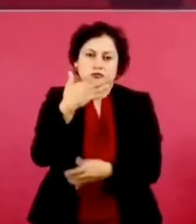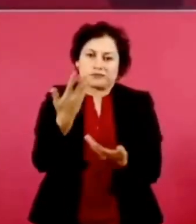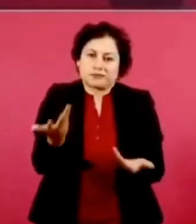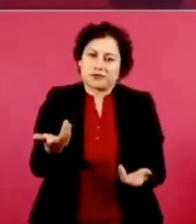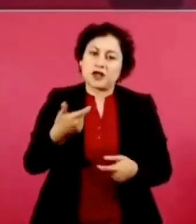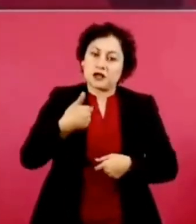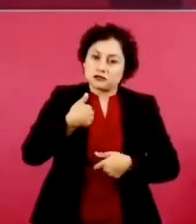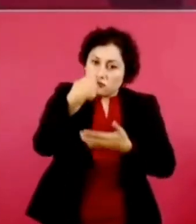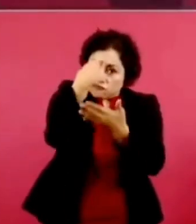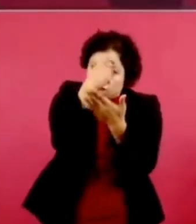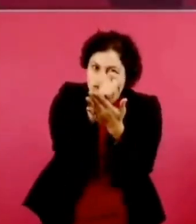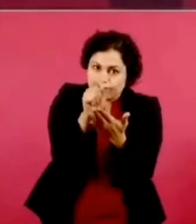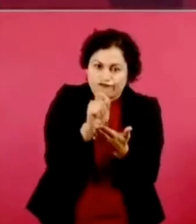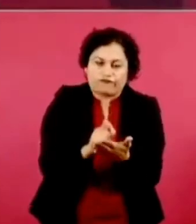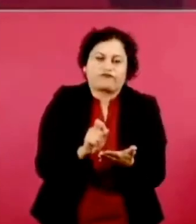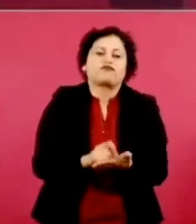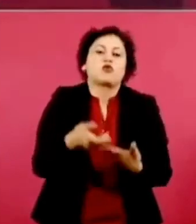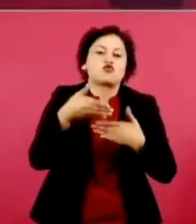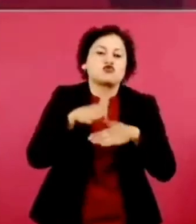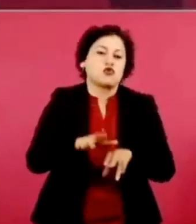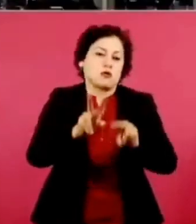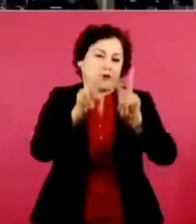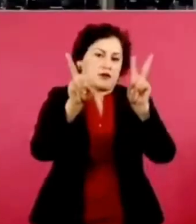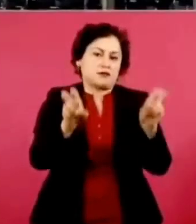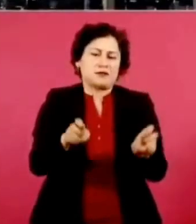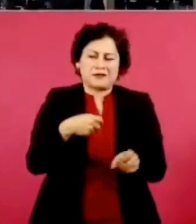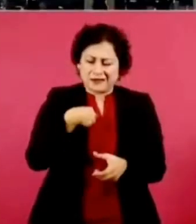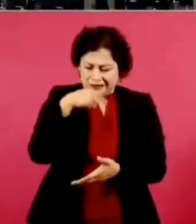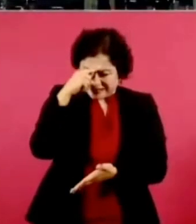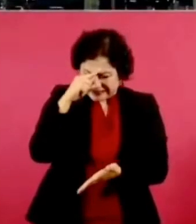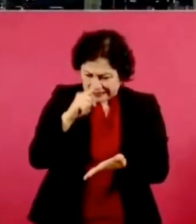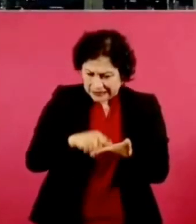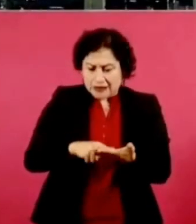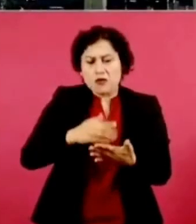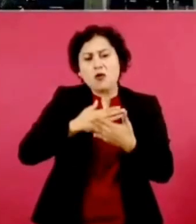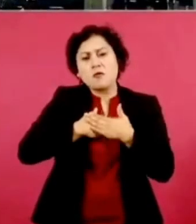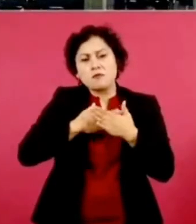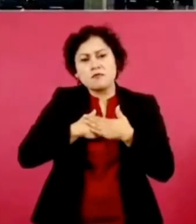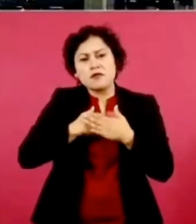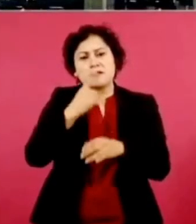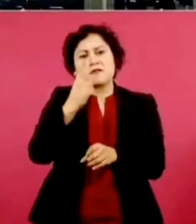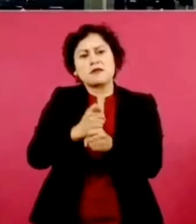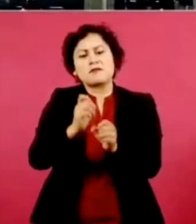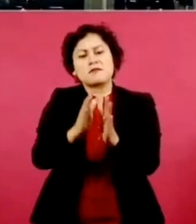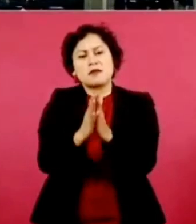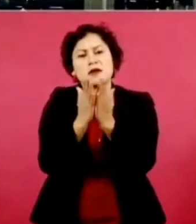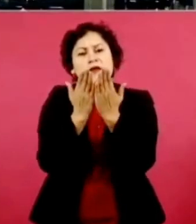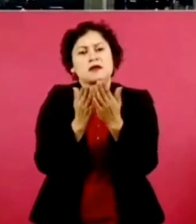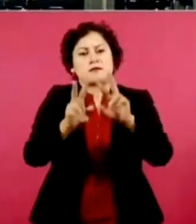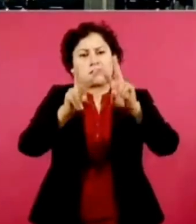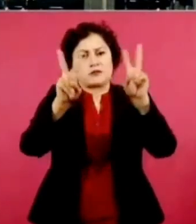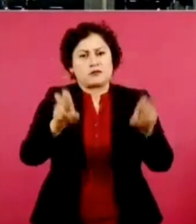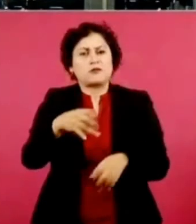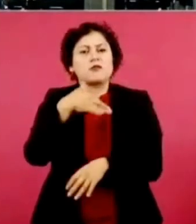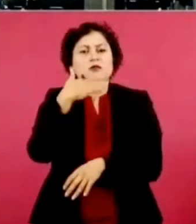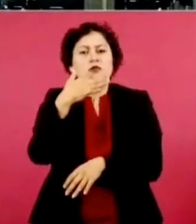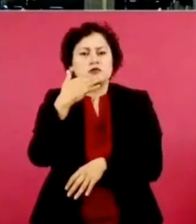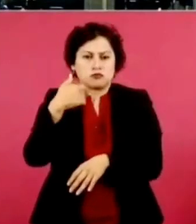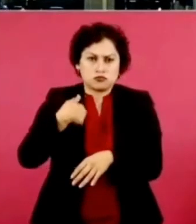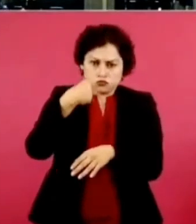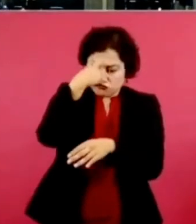Creo que el primer libro que escribí sobre corrupción, donde trato el tema de la